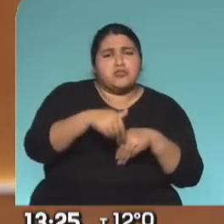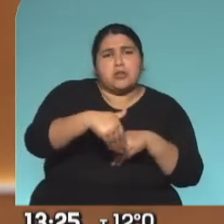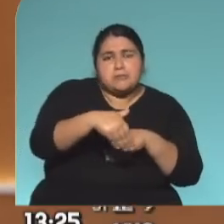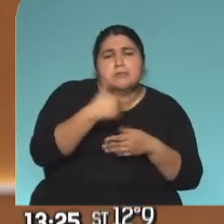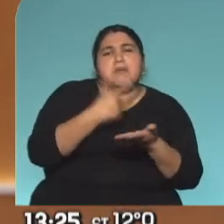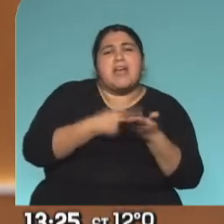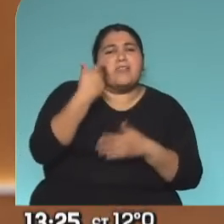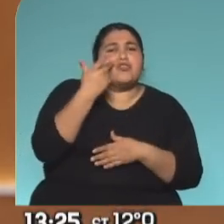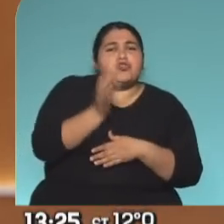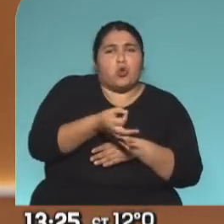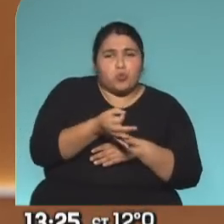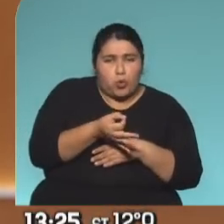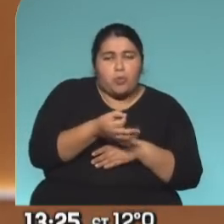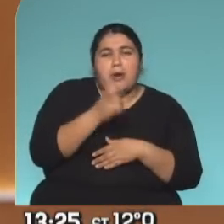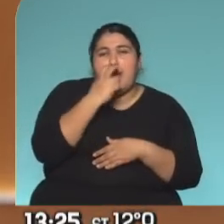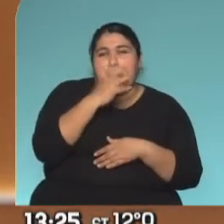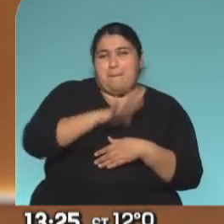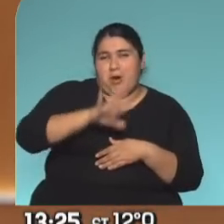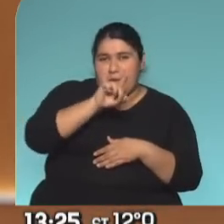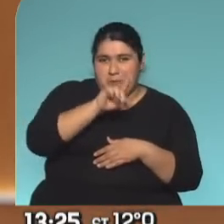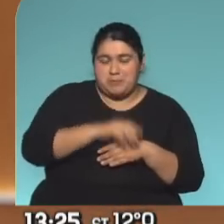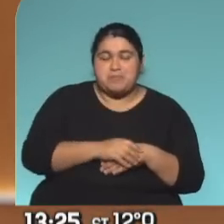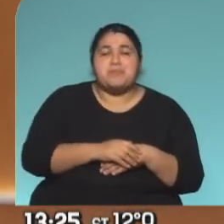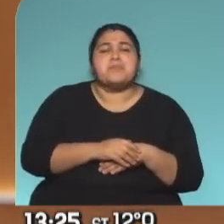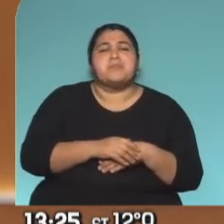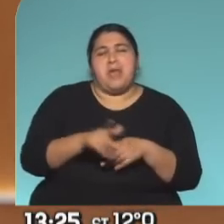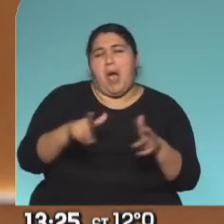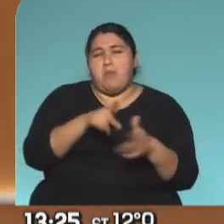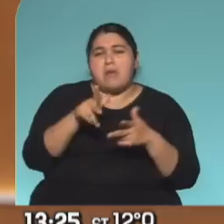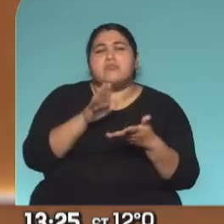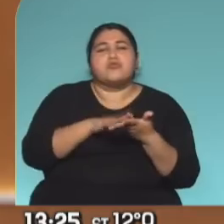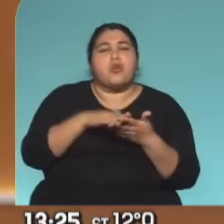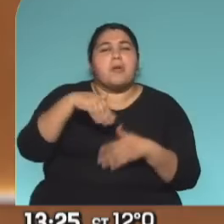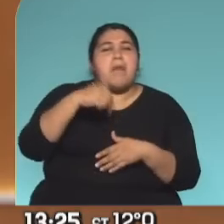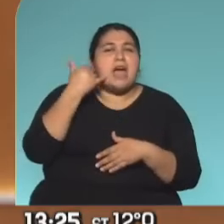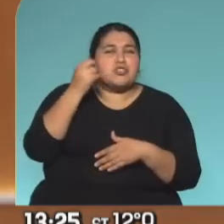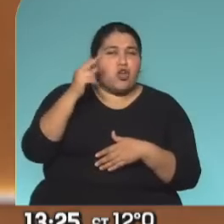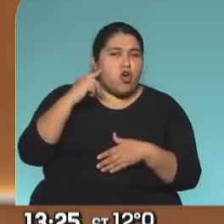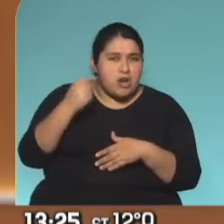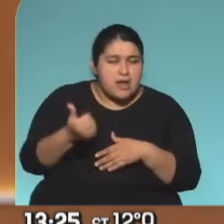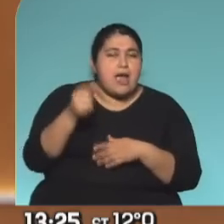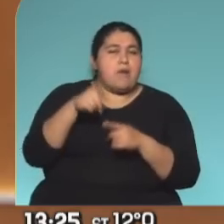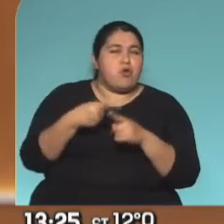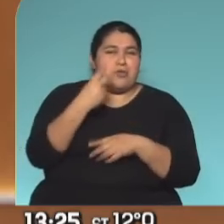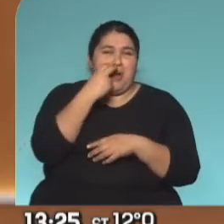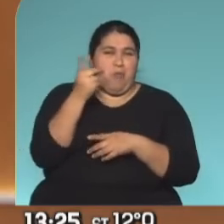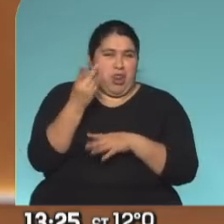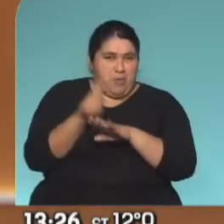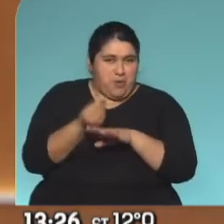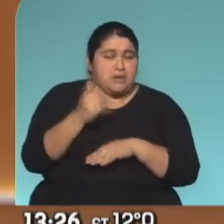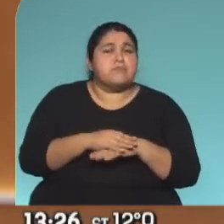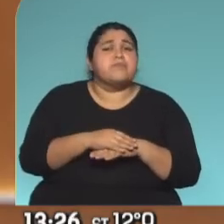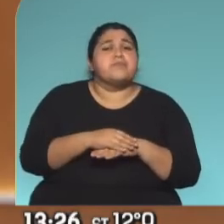el 18 de octubre en Bolivia. Vamos a hablar en un ratito nomás con Fernando Mayorga, politólogo boliviano, pero antes